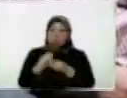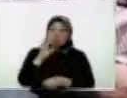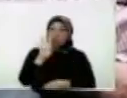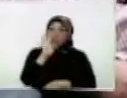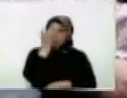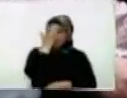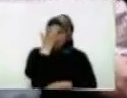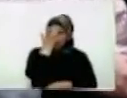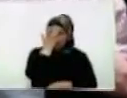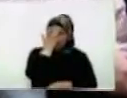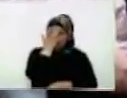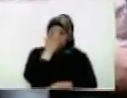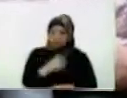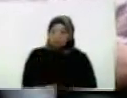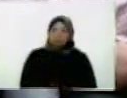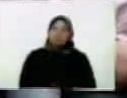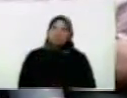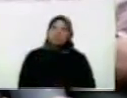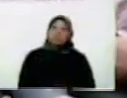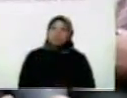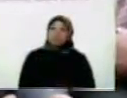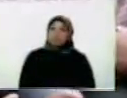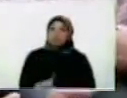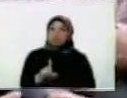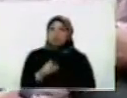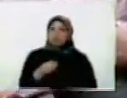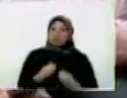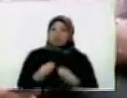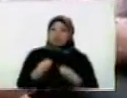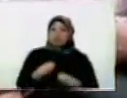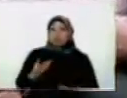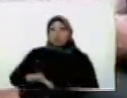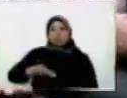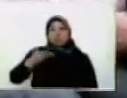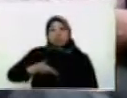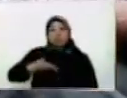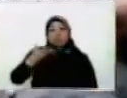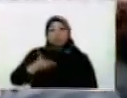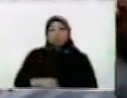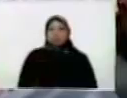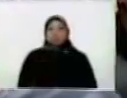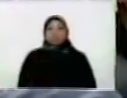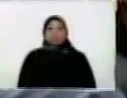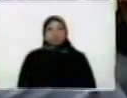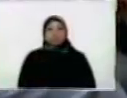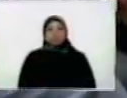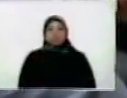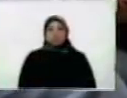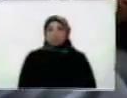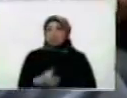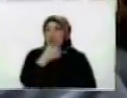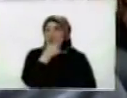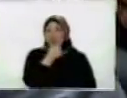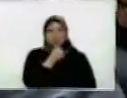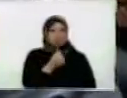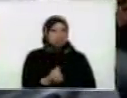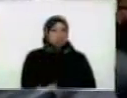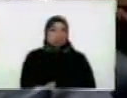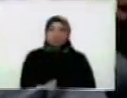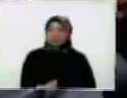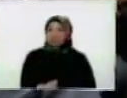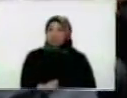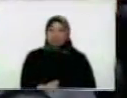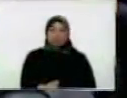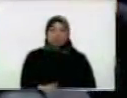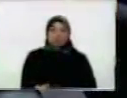febrero tiene mayor vigencia y mayor importancia. Porque no era fácil levantarse ante